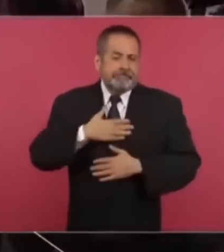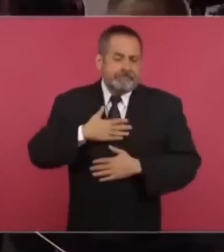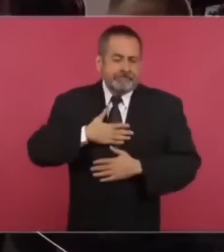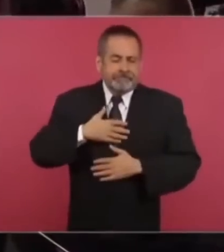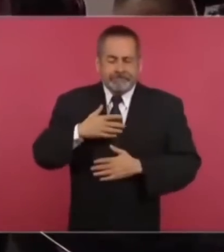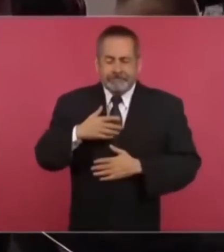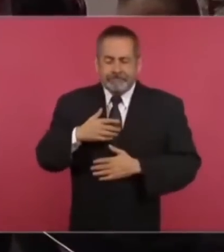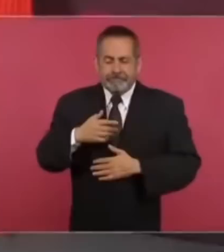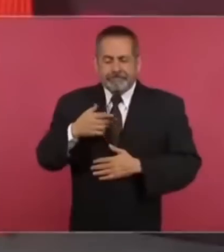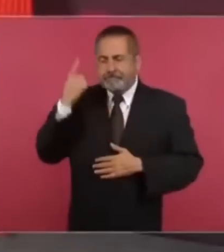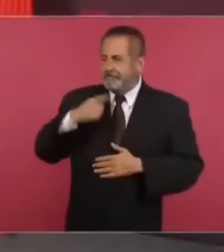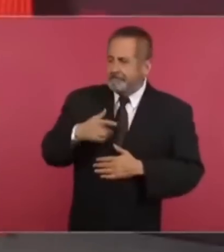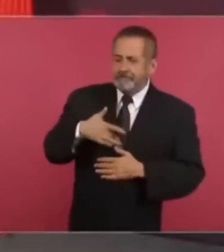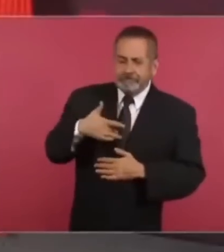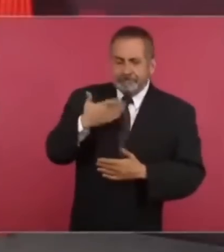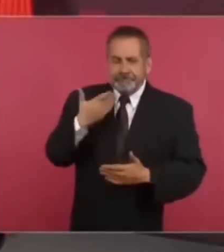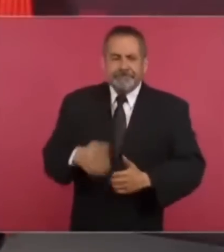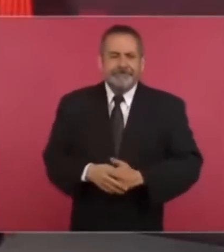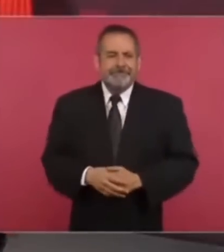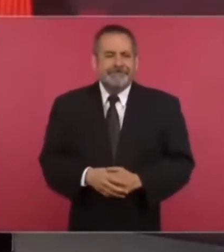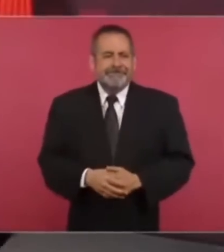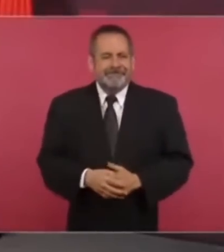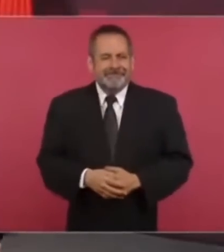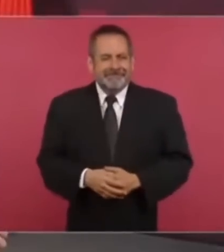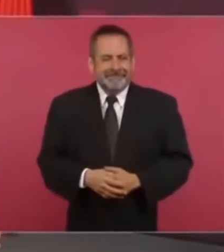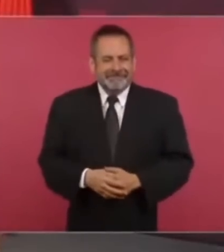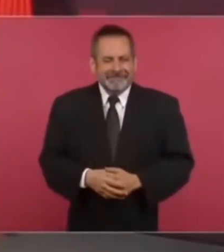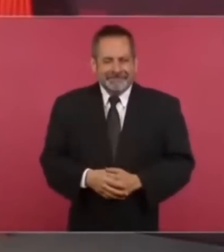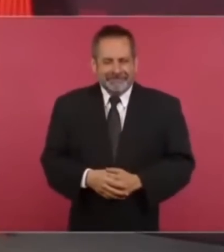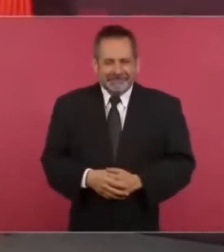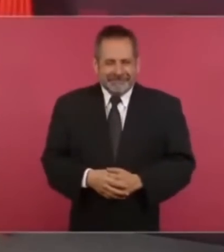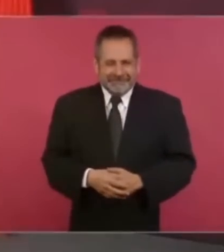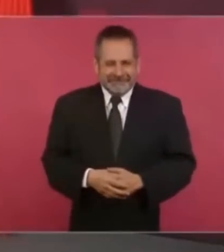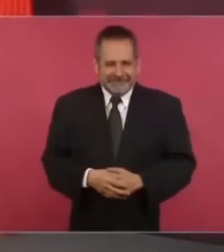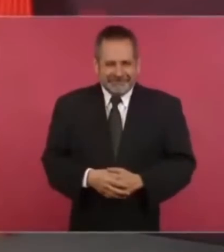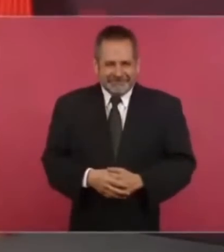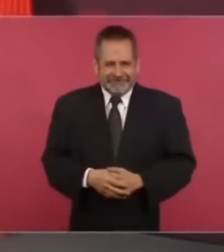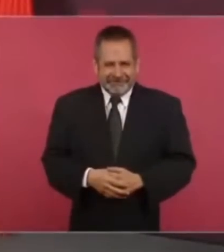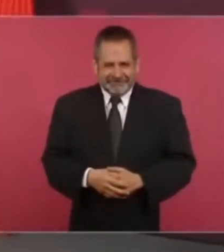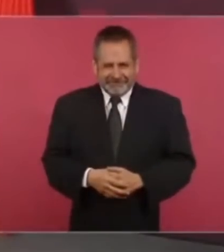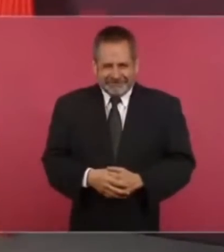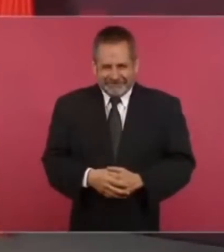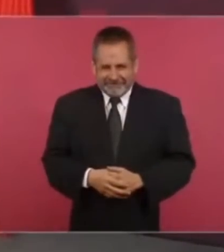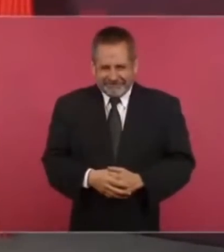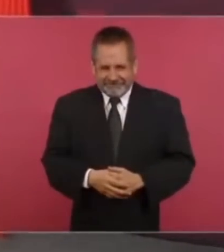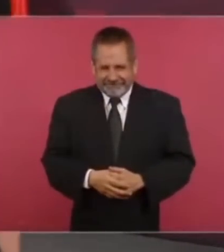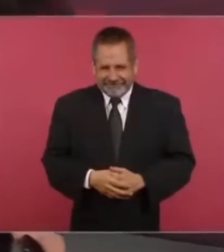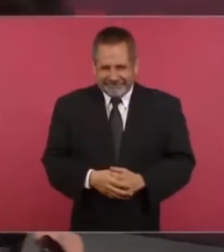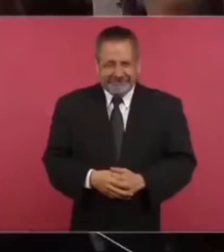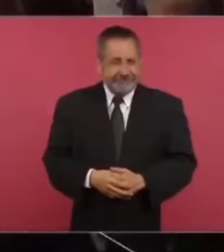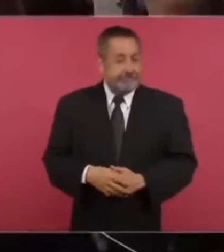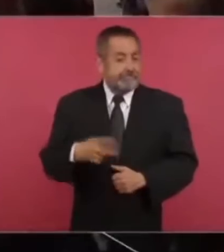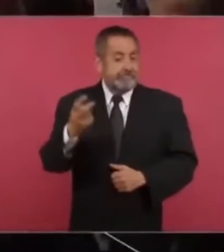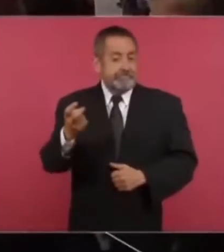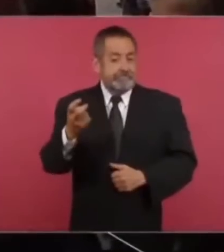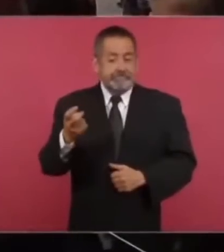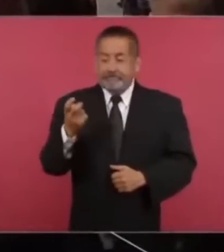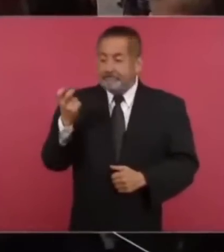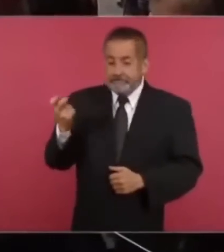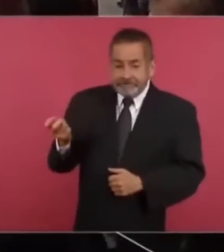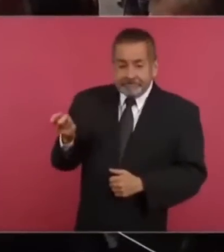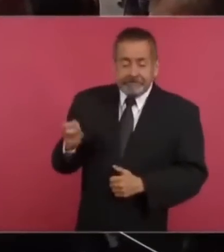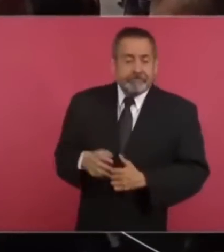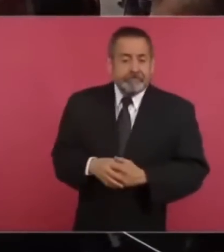nos ha indicado el señor. Ya. Sí, señor presidente. Entonces, así como ella,